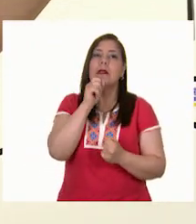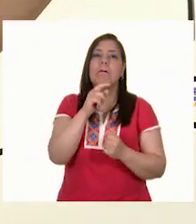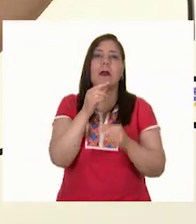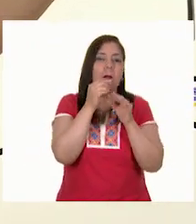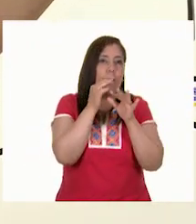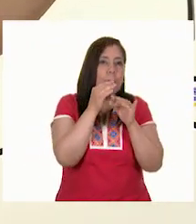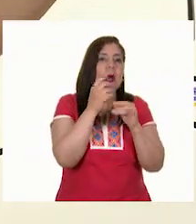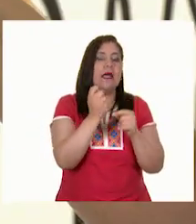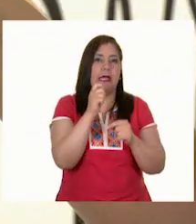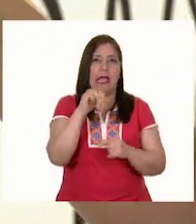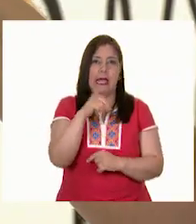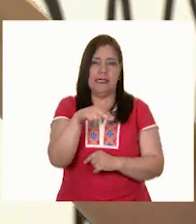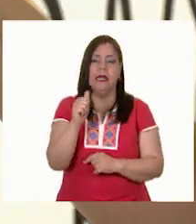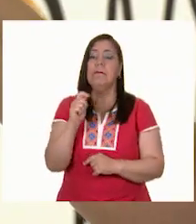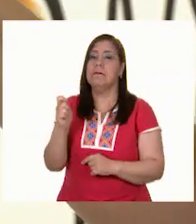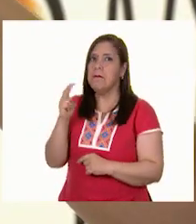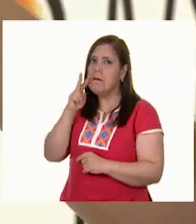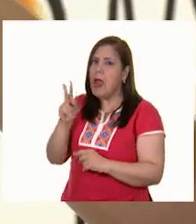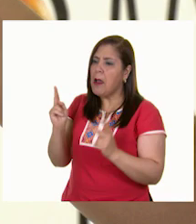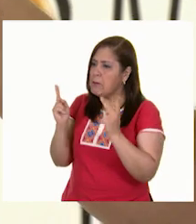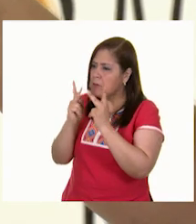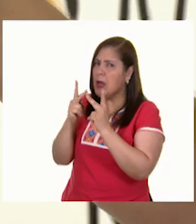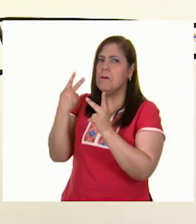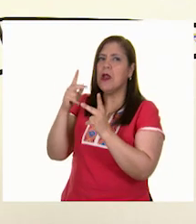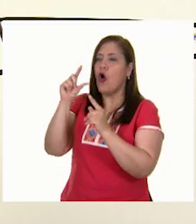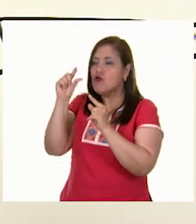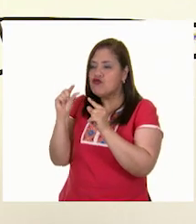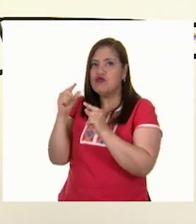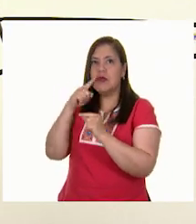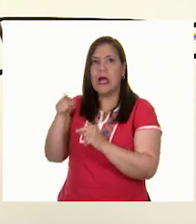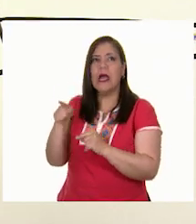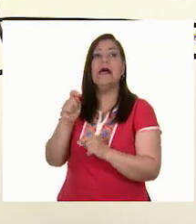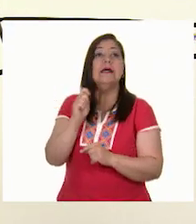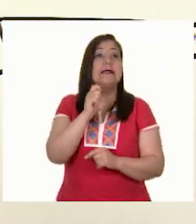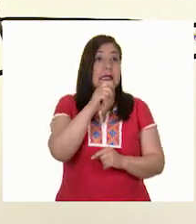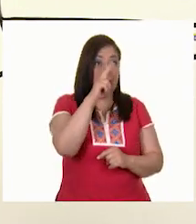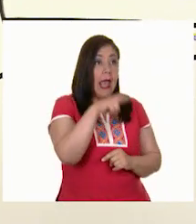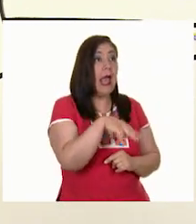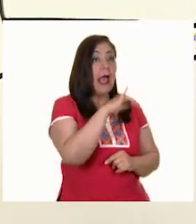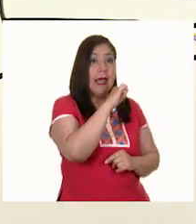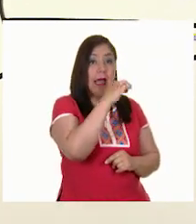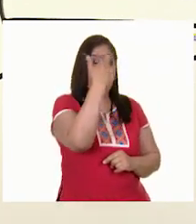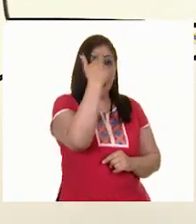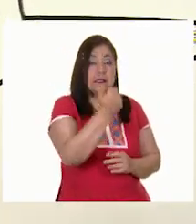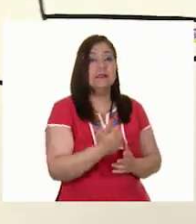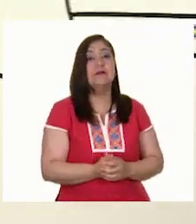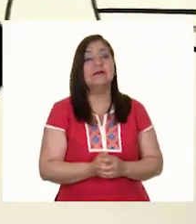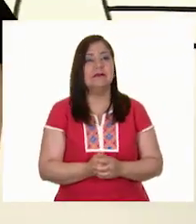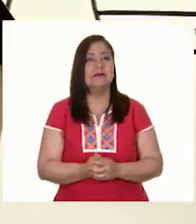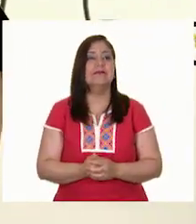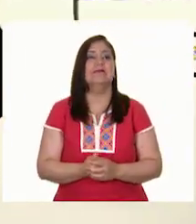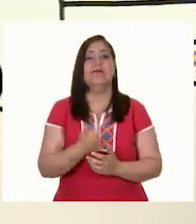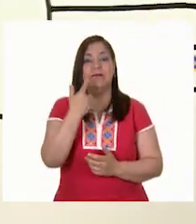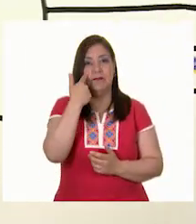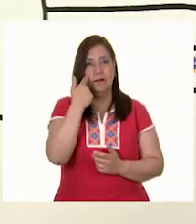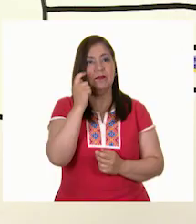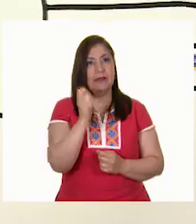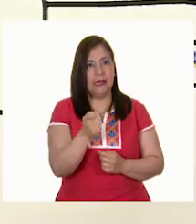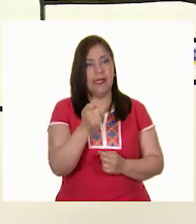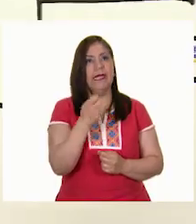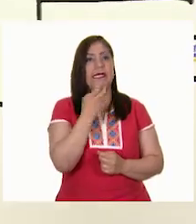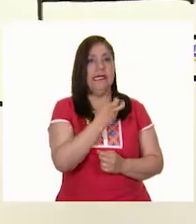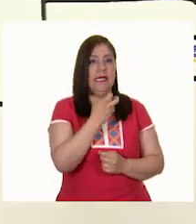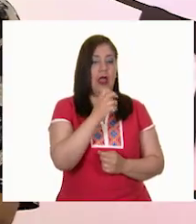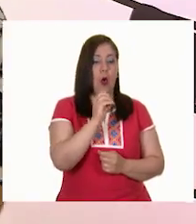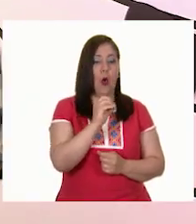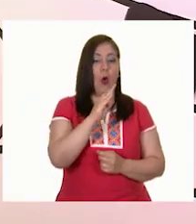mucho, pero esta es mucho más chica. ¡Es cierto! Bueno, pues estos son